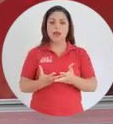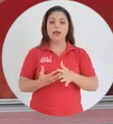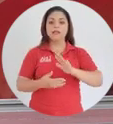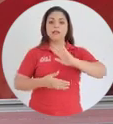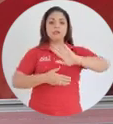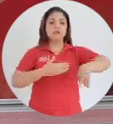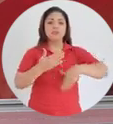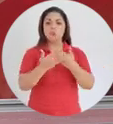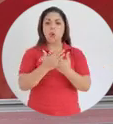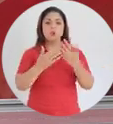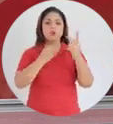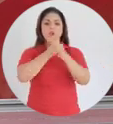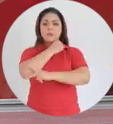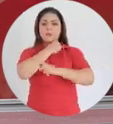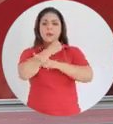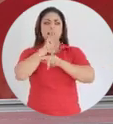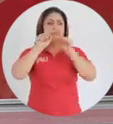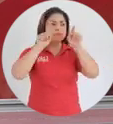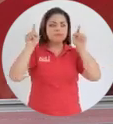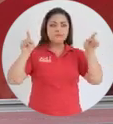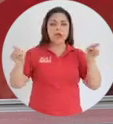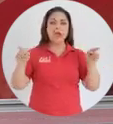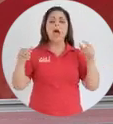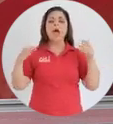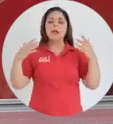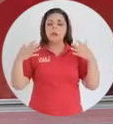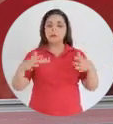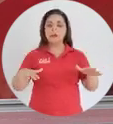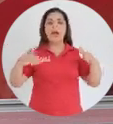En todos los países han penetrado,